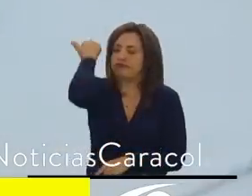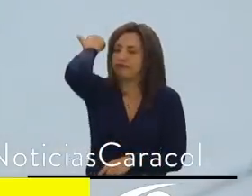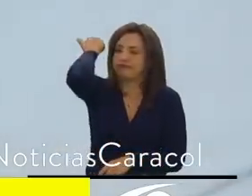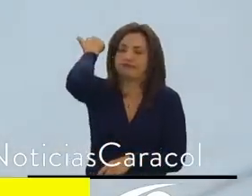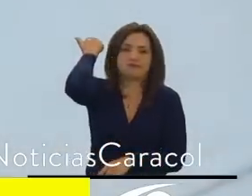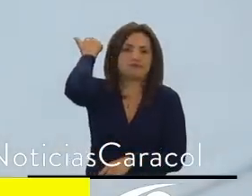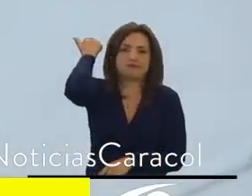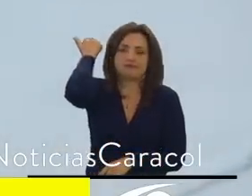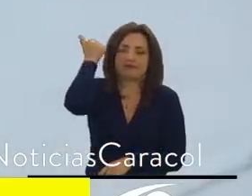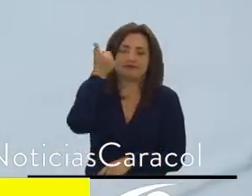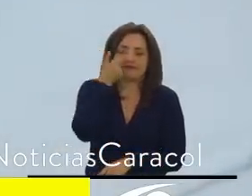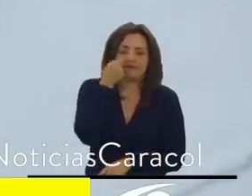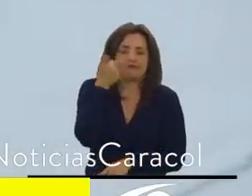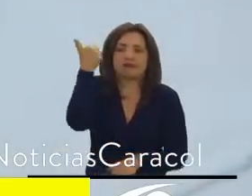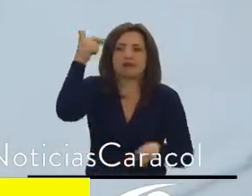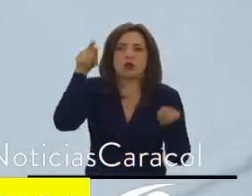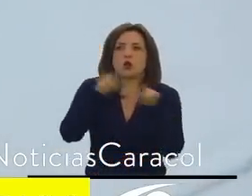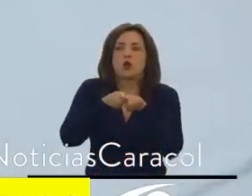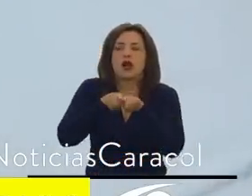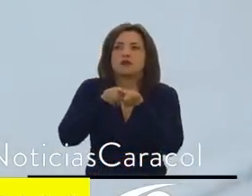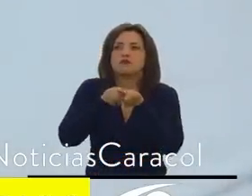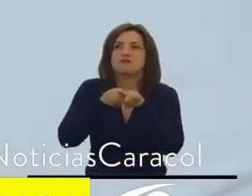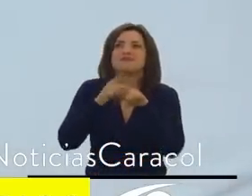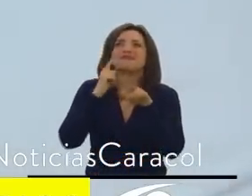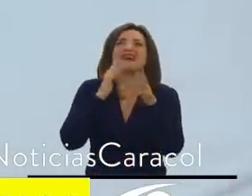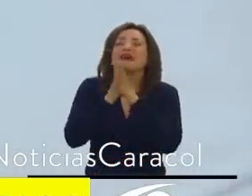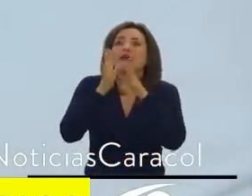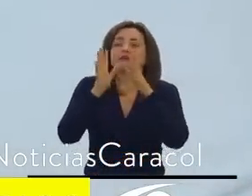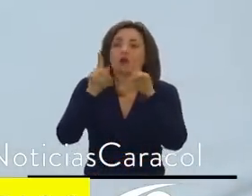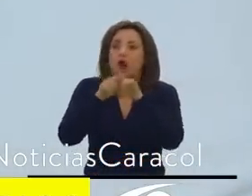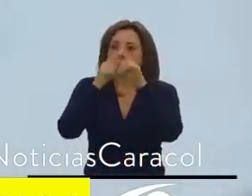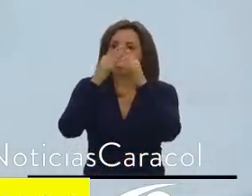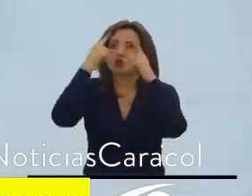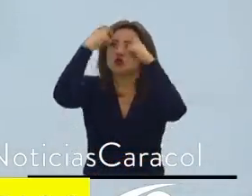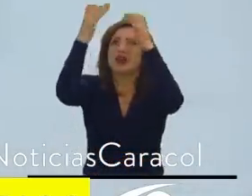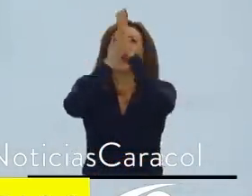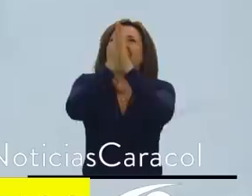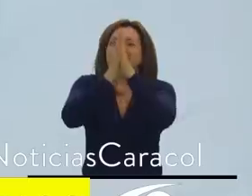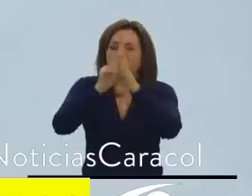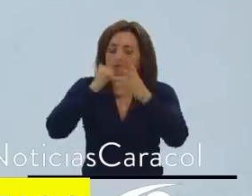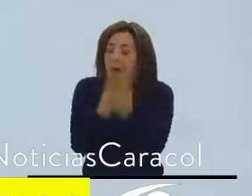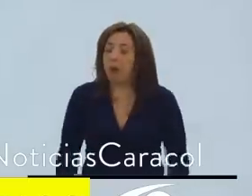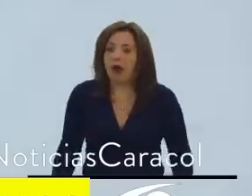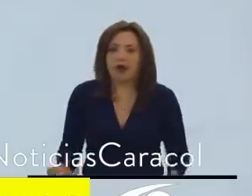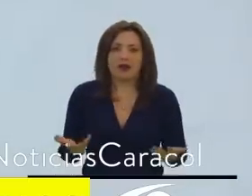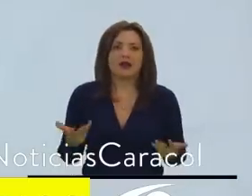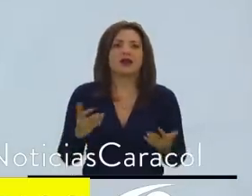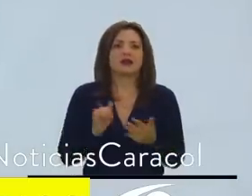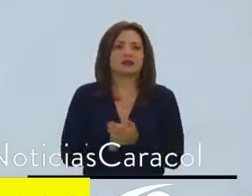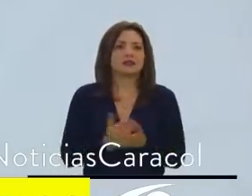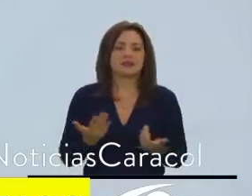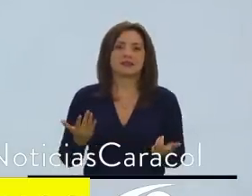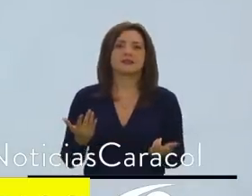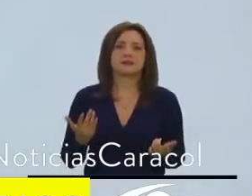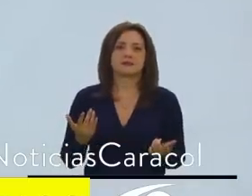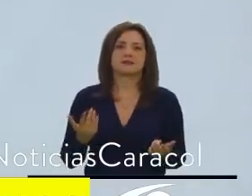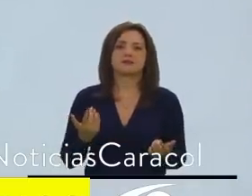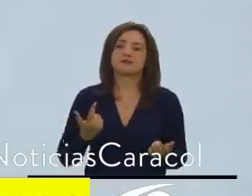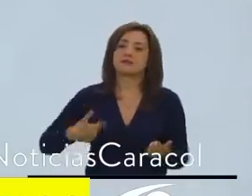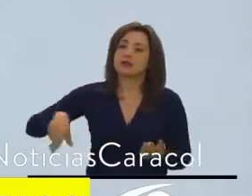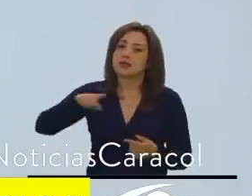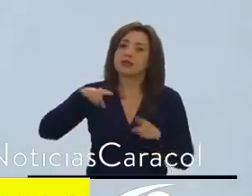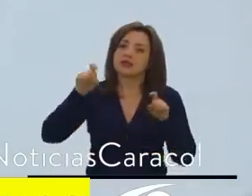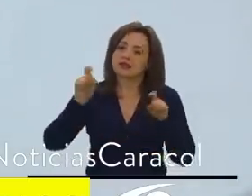los ojos y nos apagan nuestros sueños, pero no hay que generalizar. Si quieren